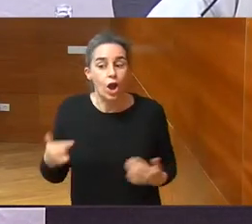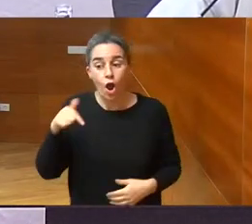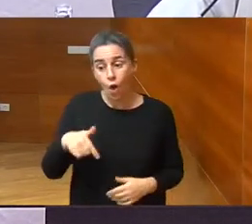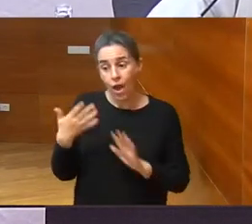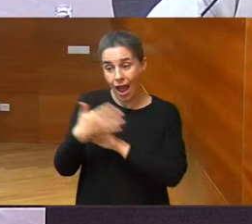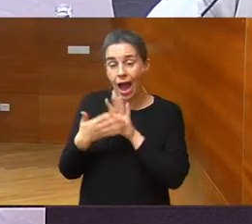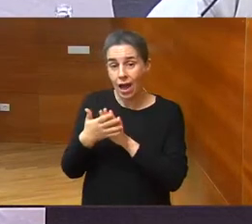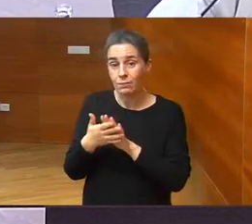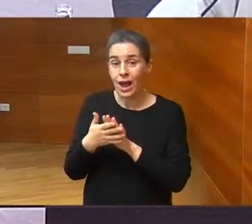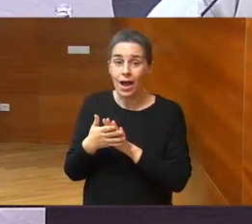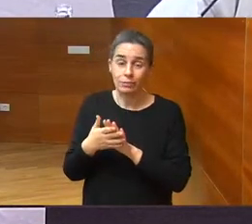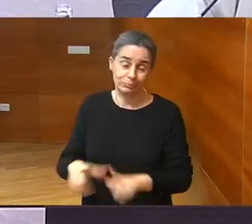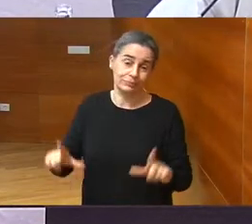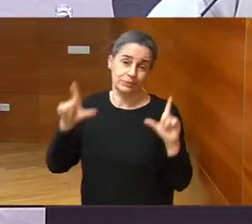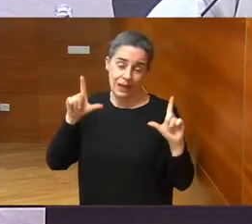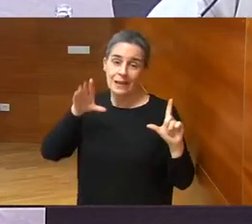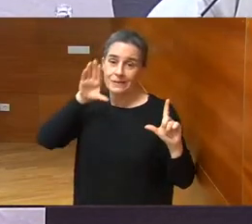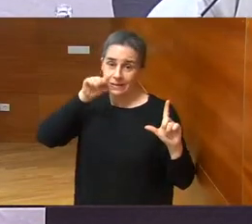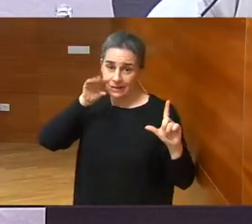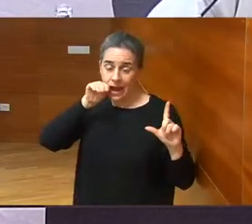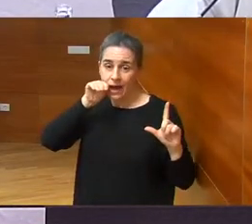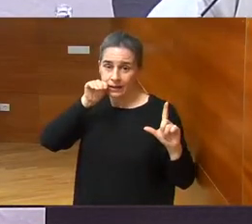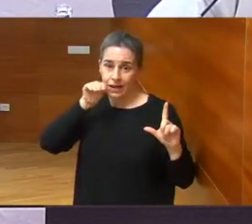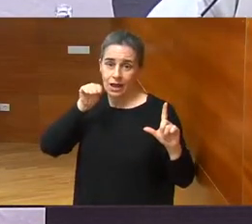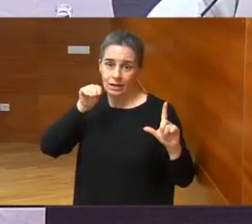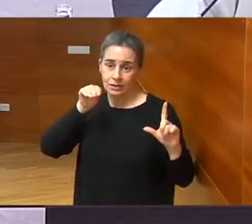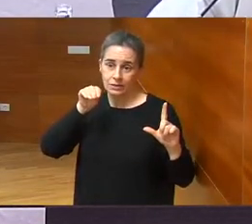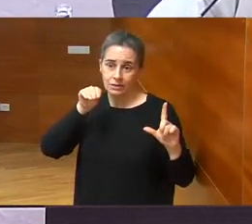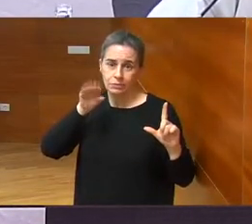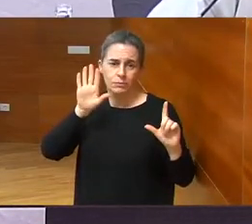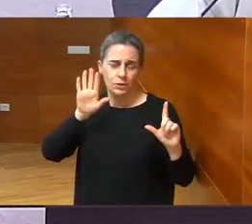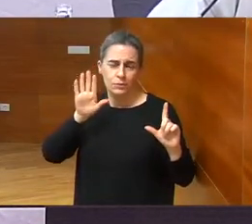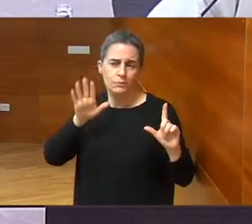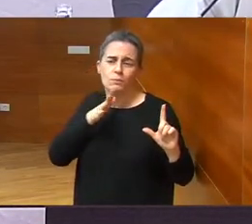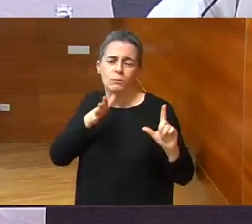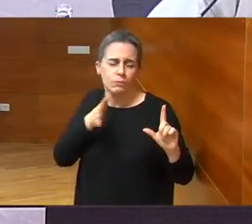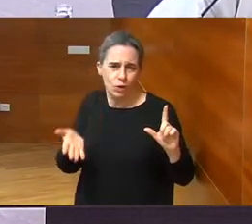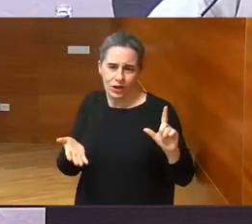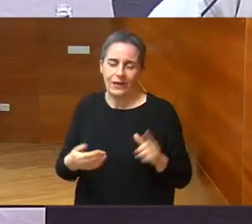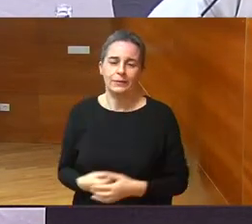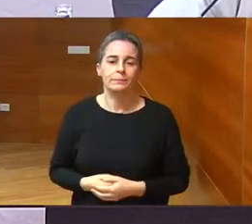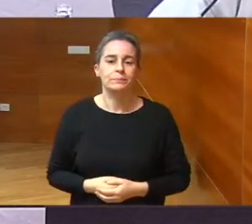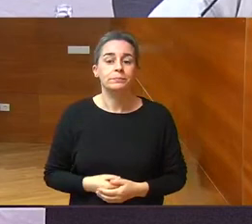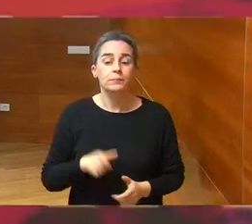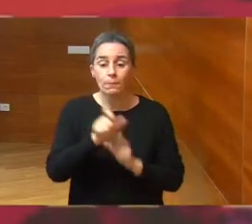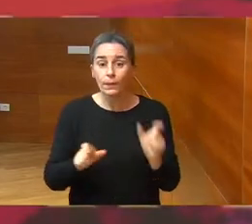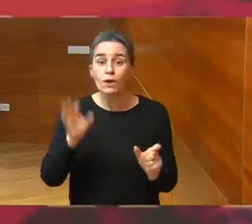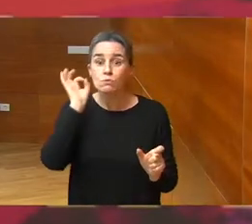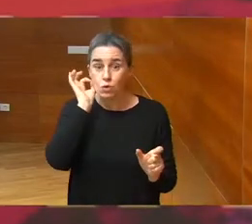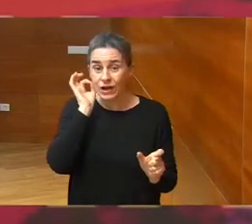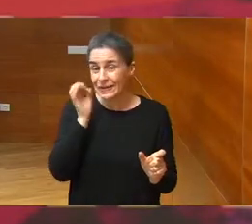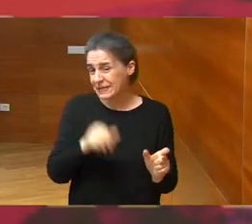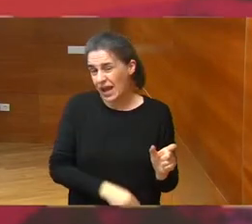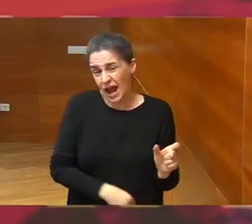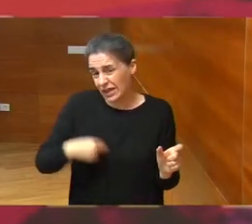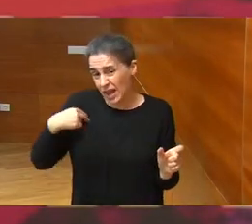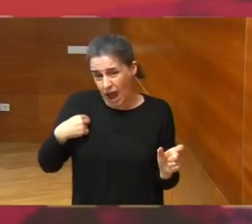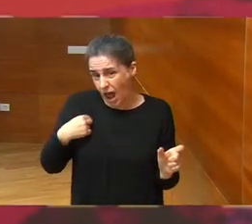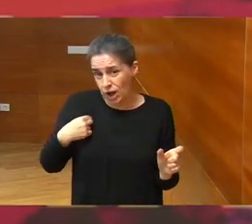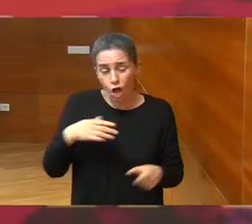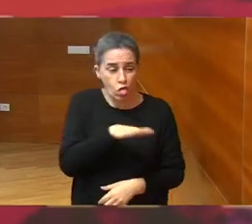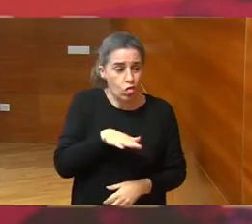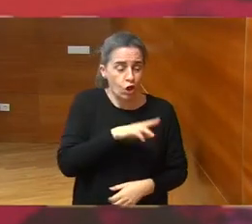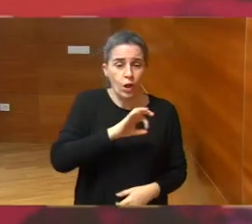así en el cefala va antes Por así decirlo noeles enseña enseral en pontevedra en otros sitios